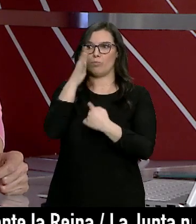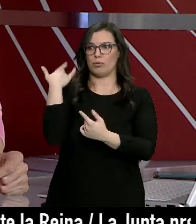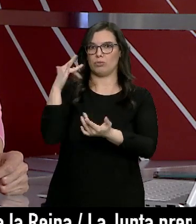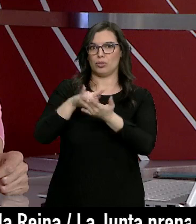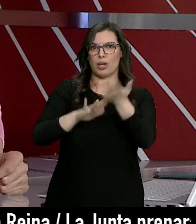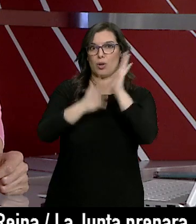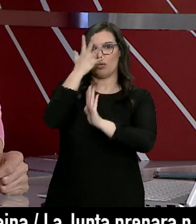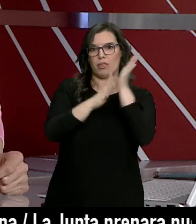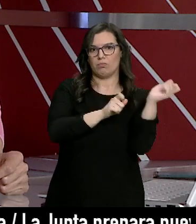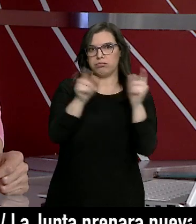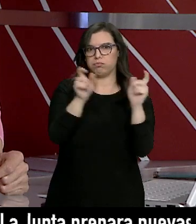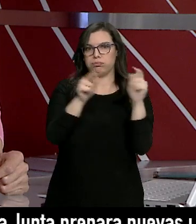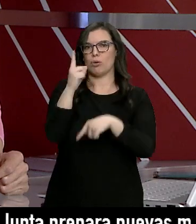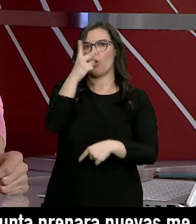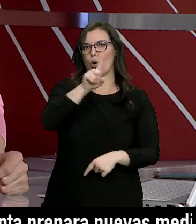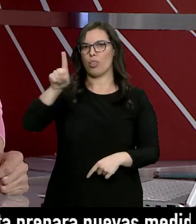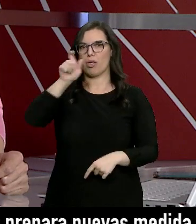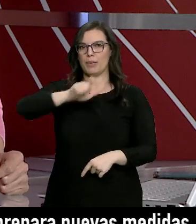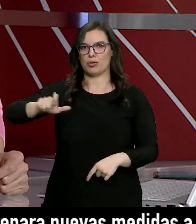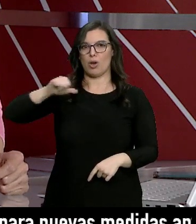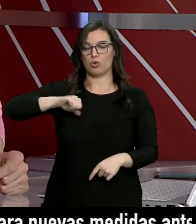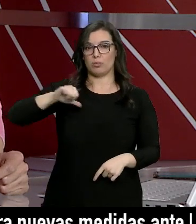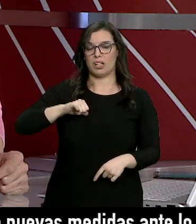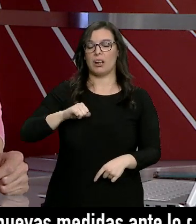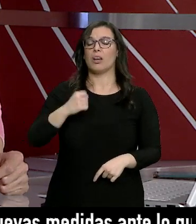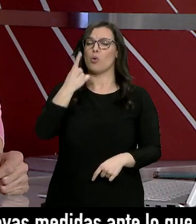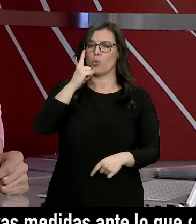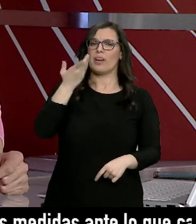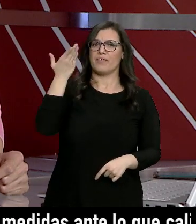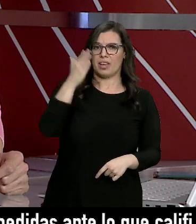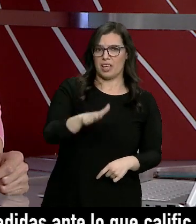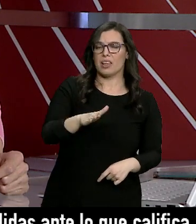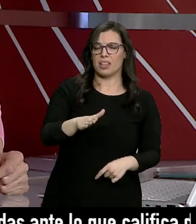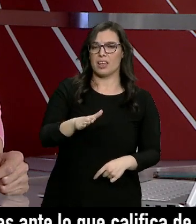que ha llevado a 11 personas al hospital. Una de esas personas ha muerto